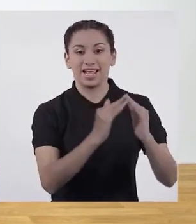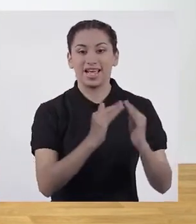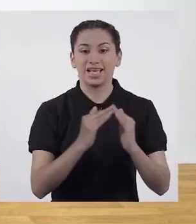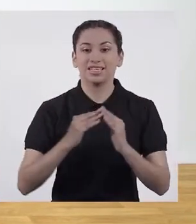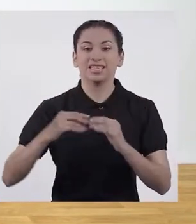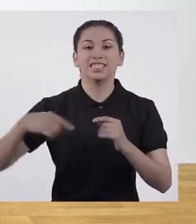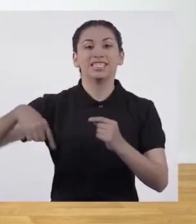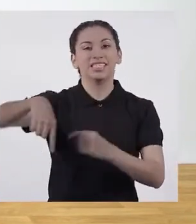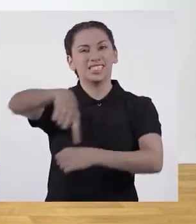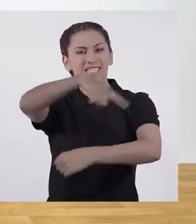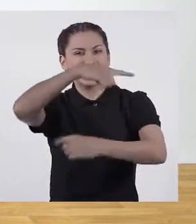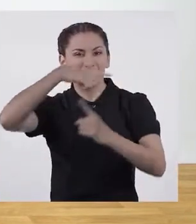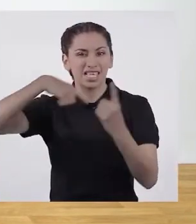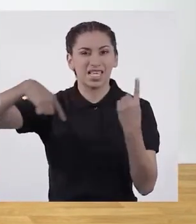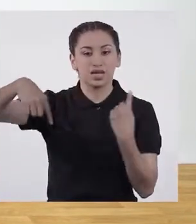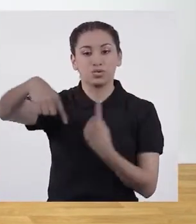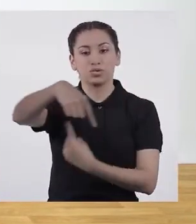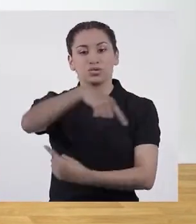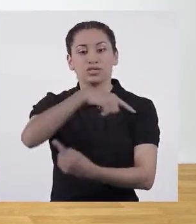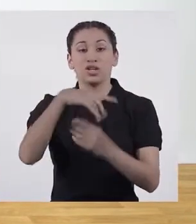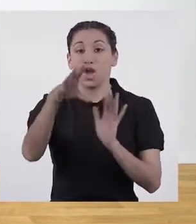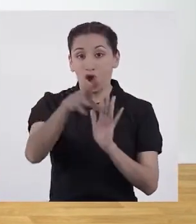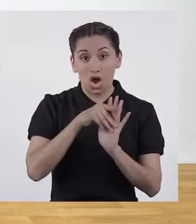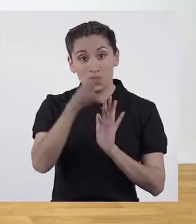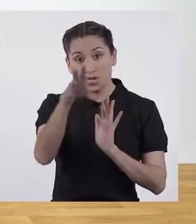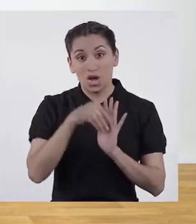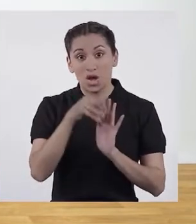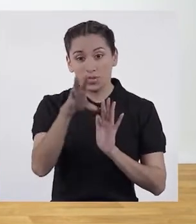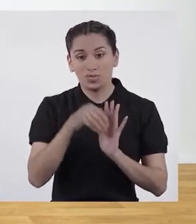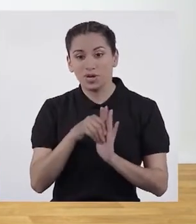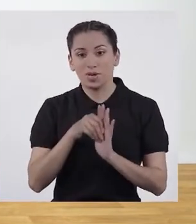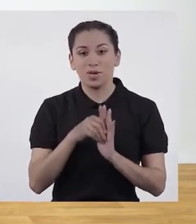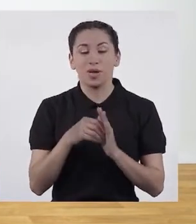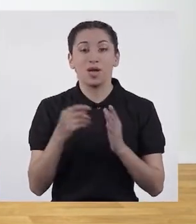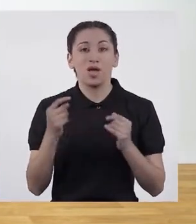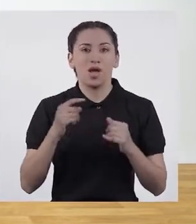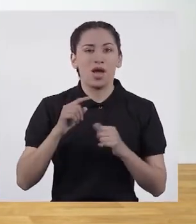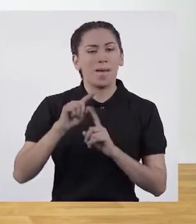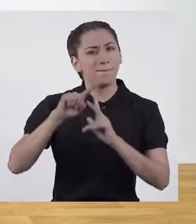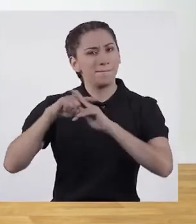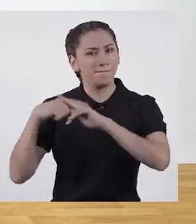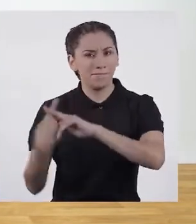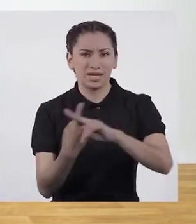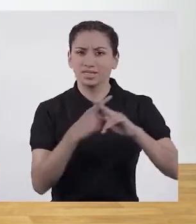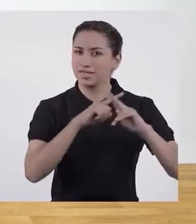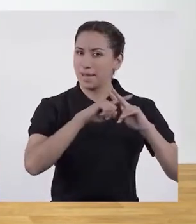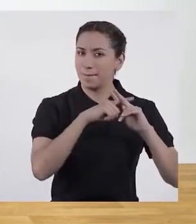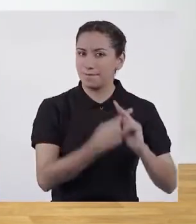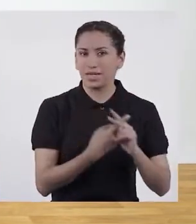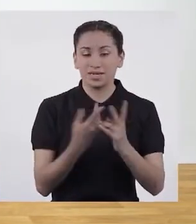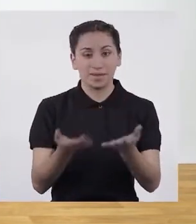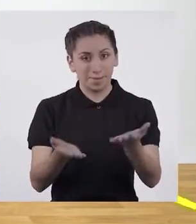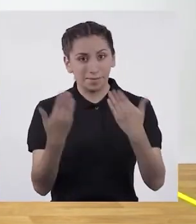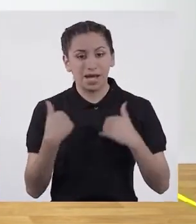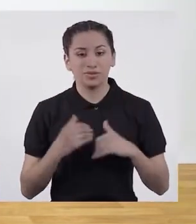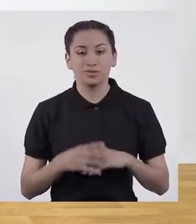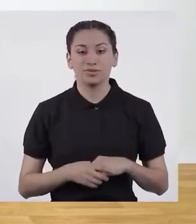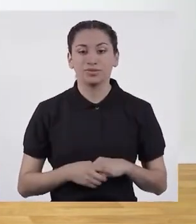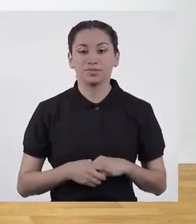Vamos haciendo círculos con el torso. Eso, de un lado hacia el otro.